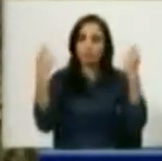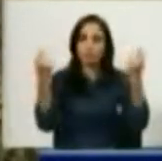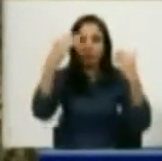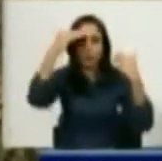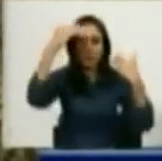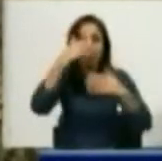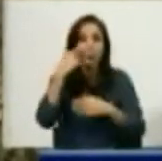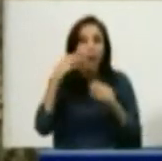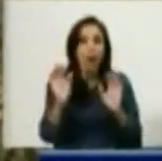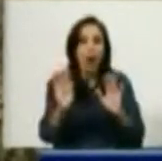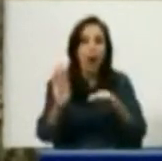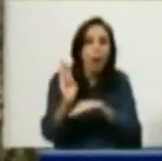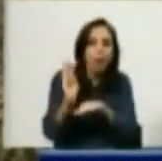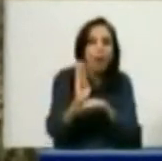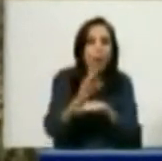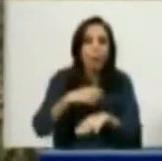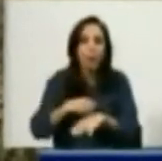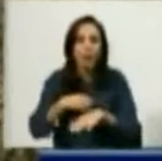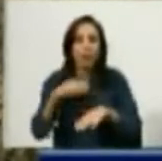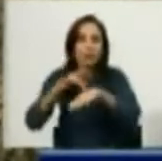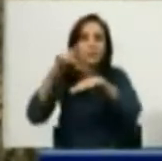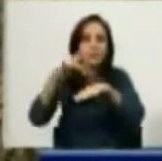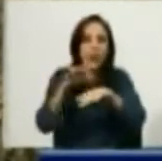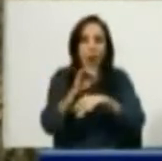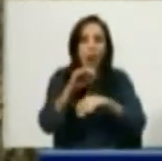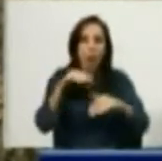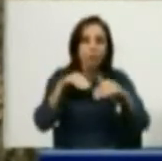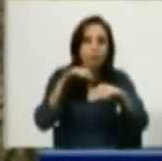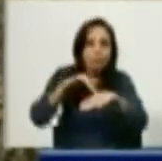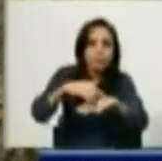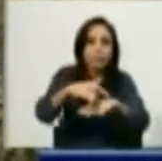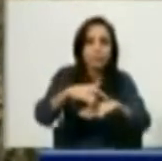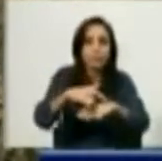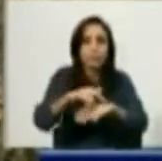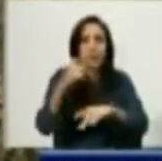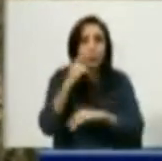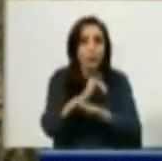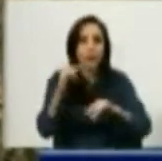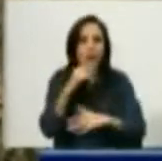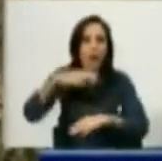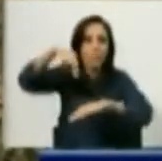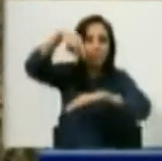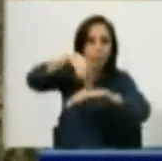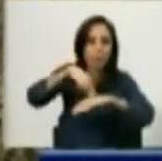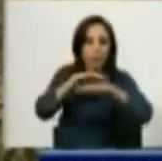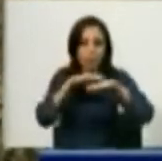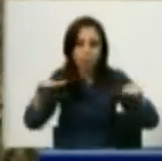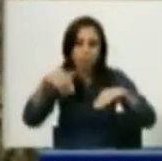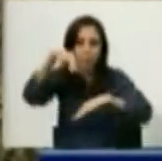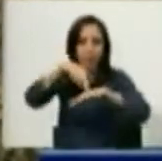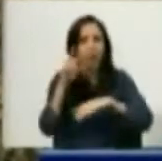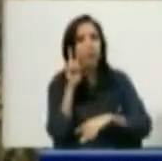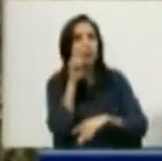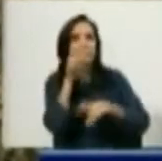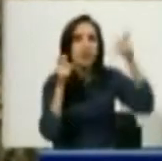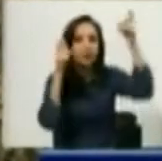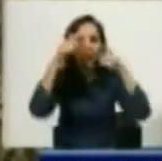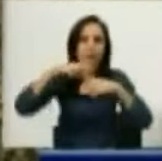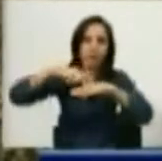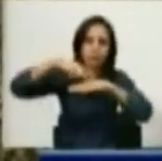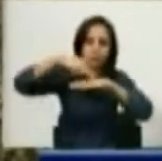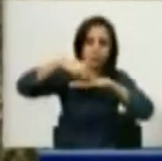cuidado no los vayan a pisar decía el comandante cuando finalmente llegamos a la tarima y vía Chávez bajar del camión